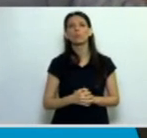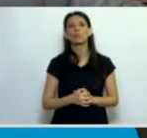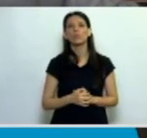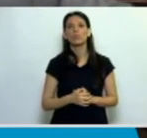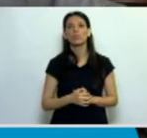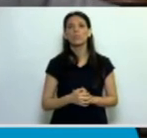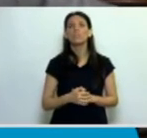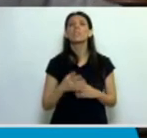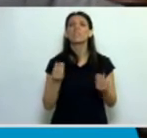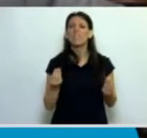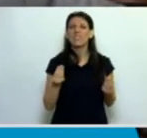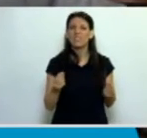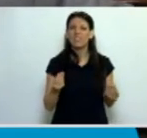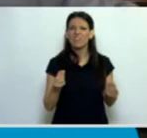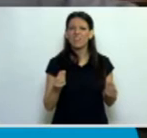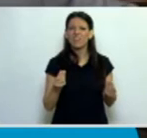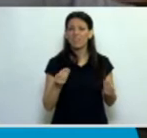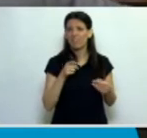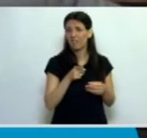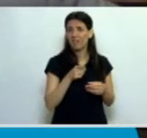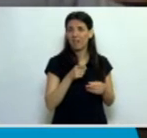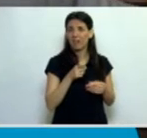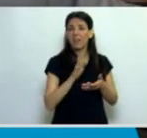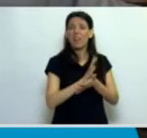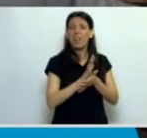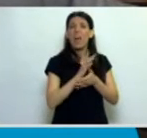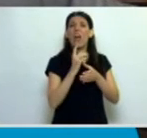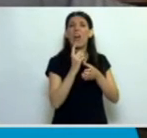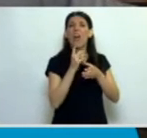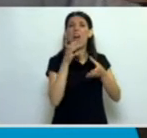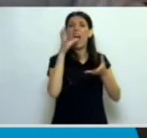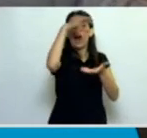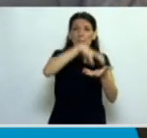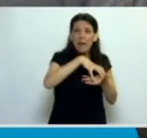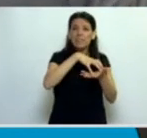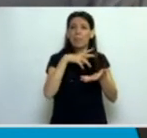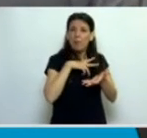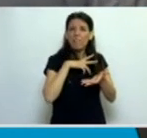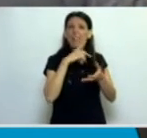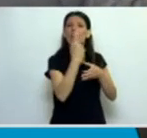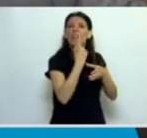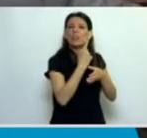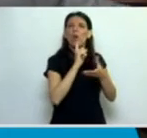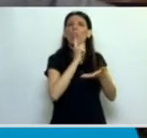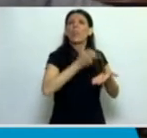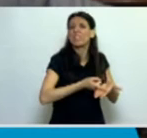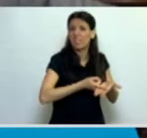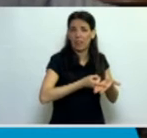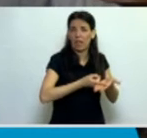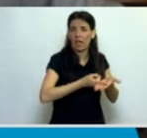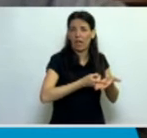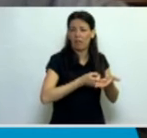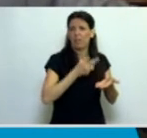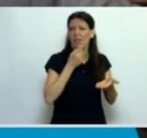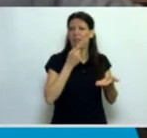¿qué ha sido esa política fuera de acompañar lo que deciden los directorios de las firmas? ¿Cuándo se vio que un